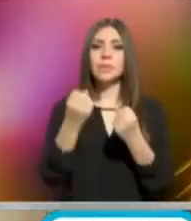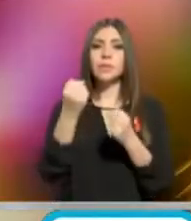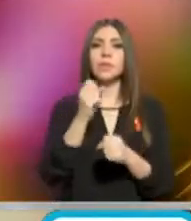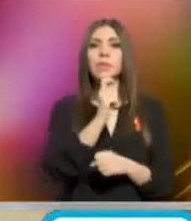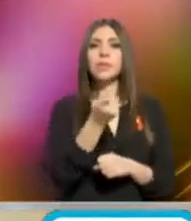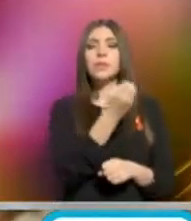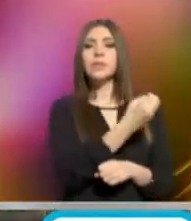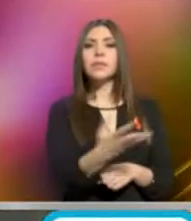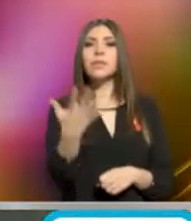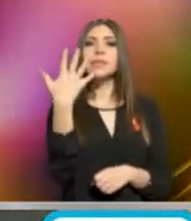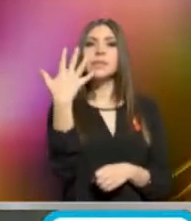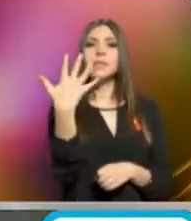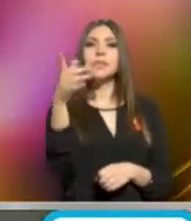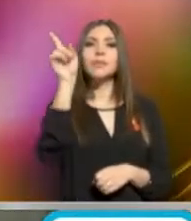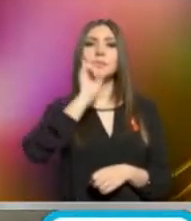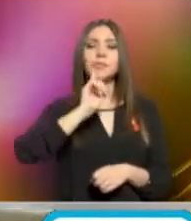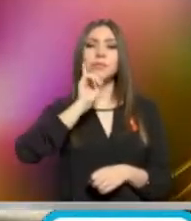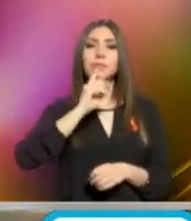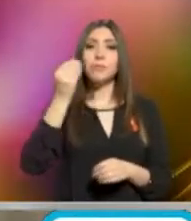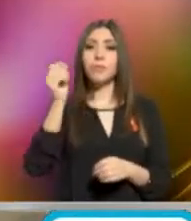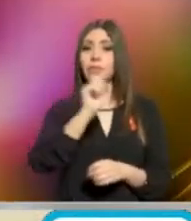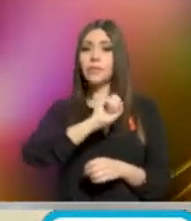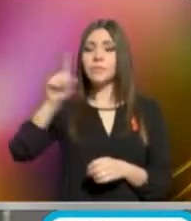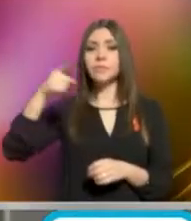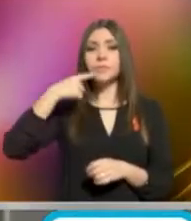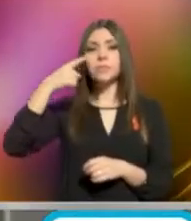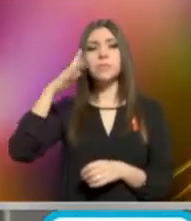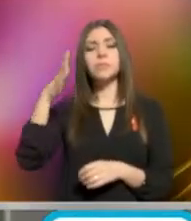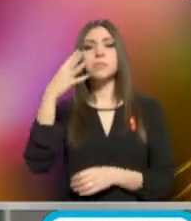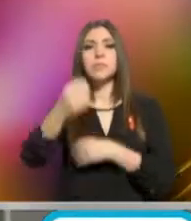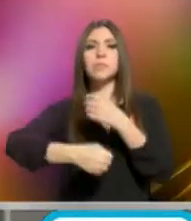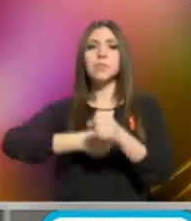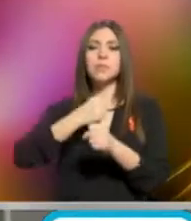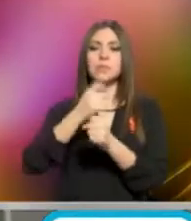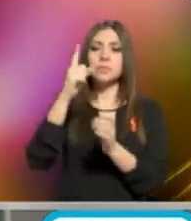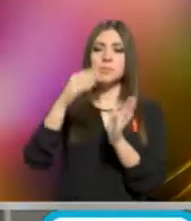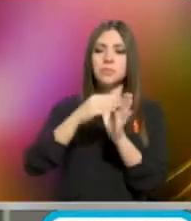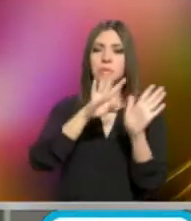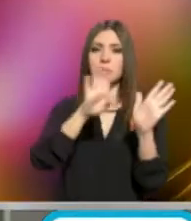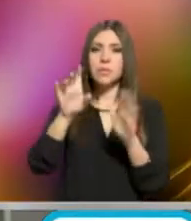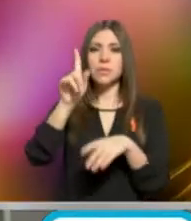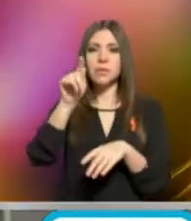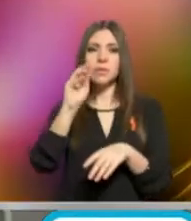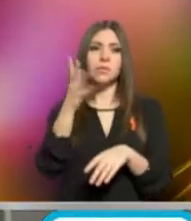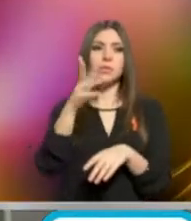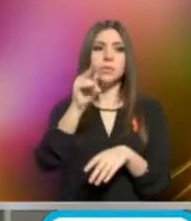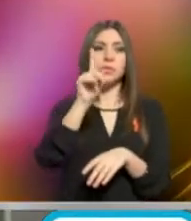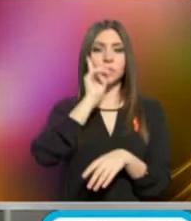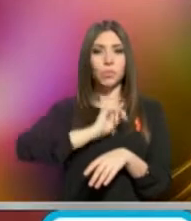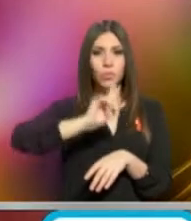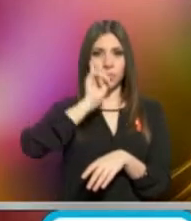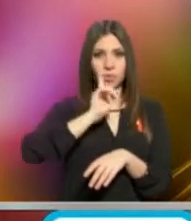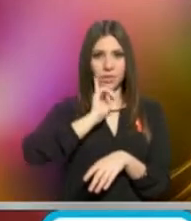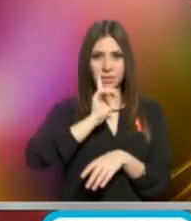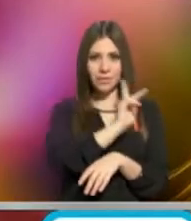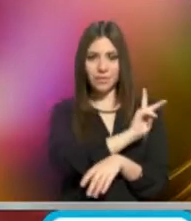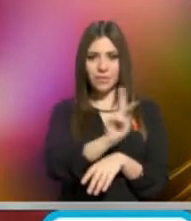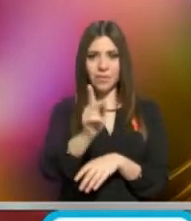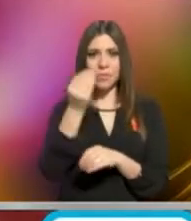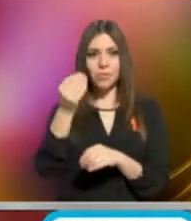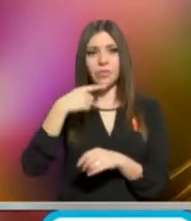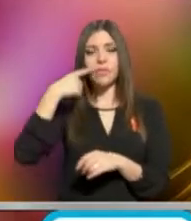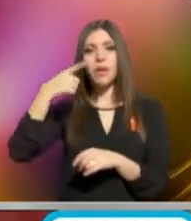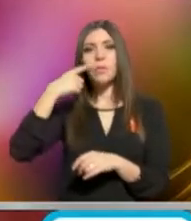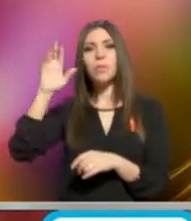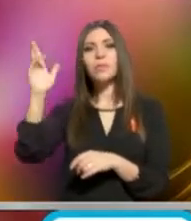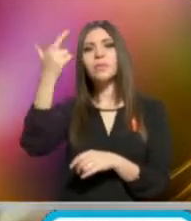5 famosísimas vedettes mexicanas, años 70, 80, ¿no? Ahí durante la sexicomedia y el